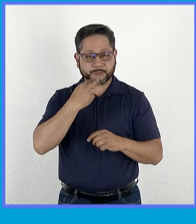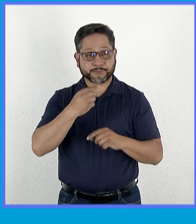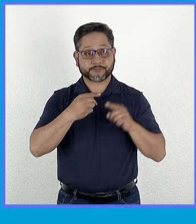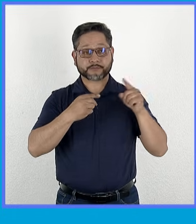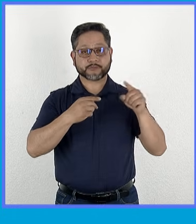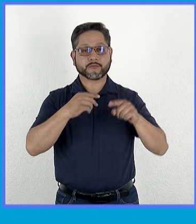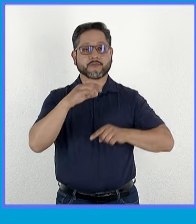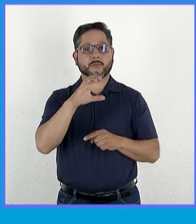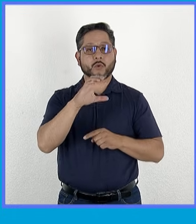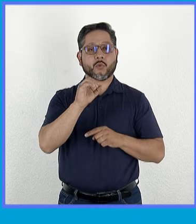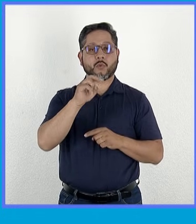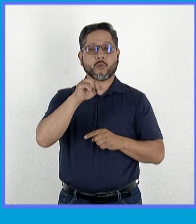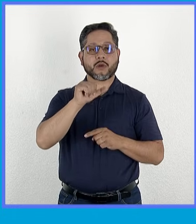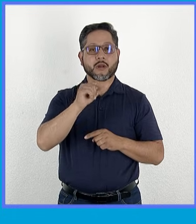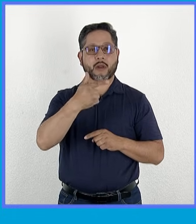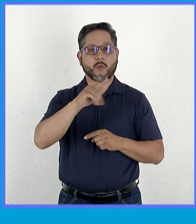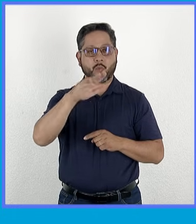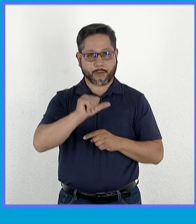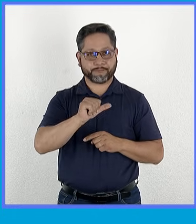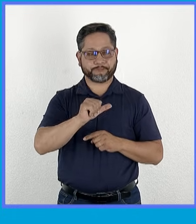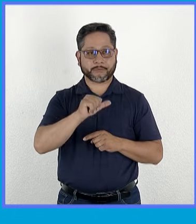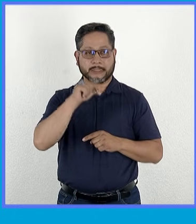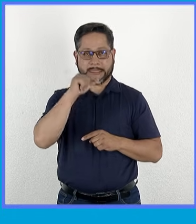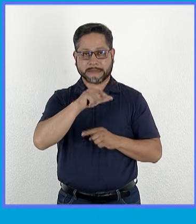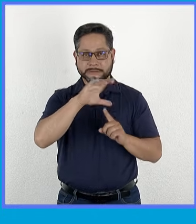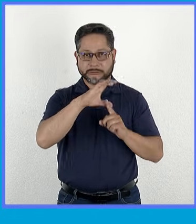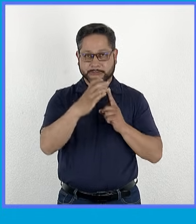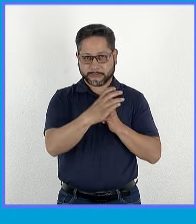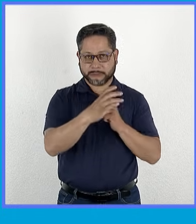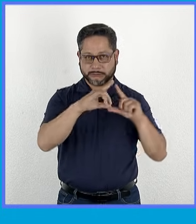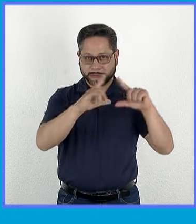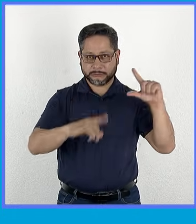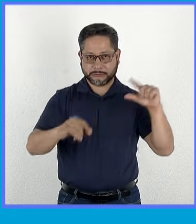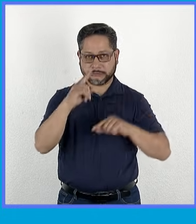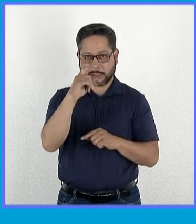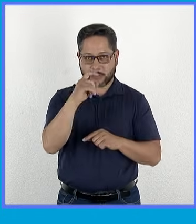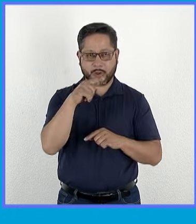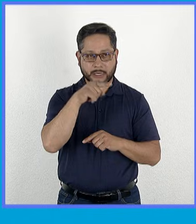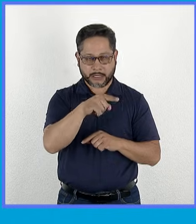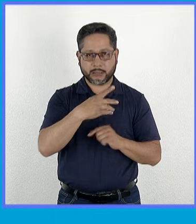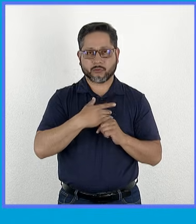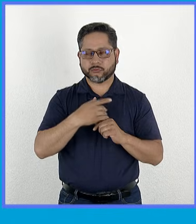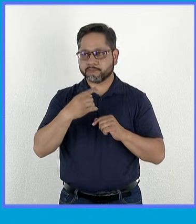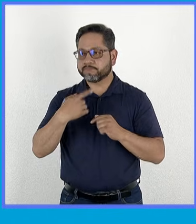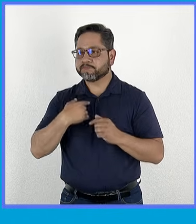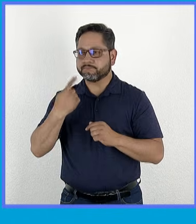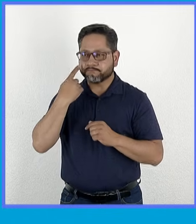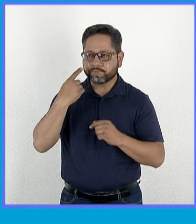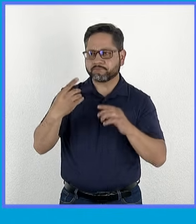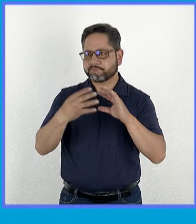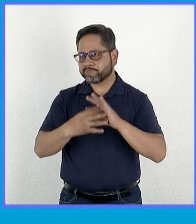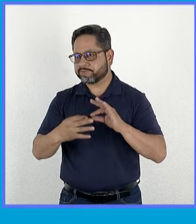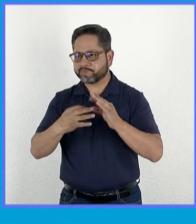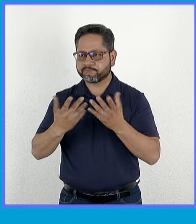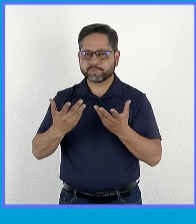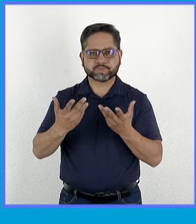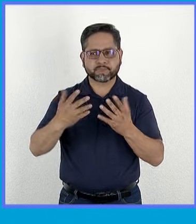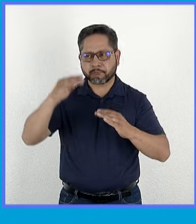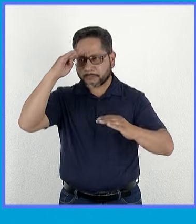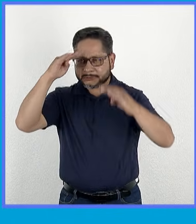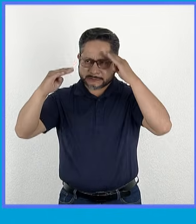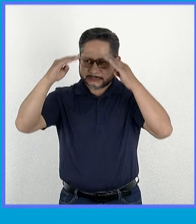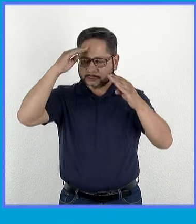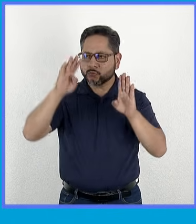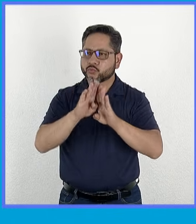del Agua, que ha sido quien ha estado gestando y quien nos ha dado la posibilidad de pensar